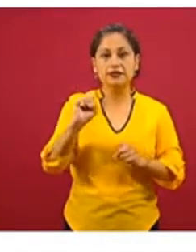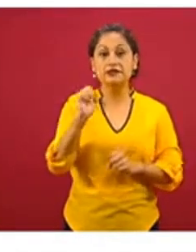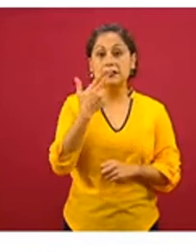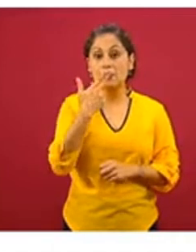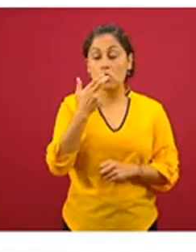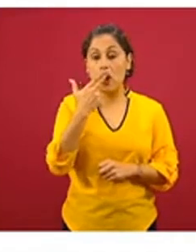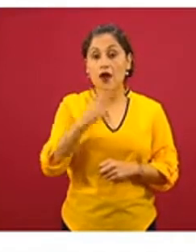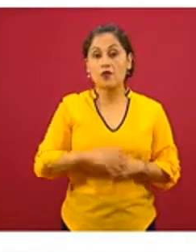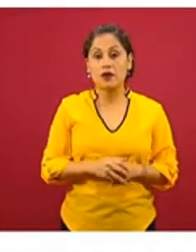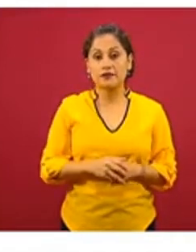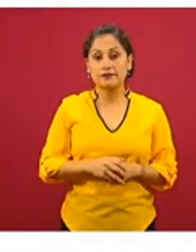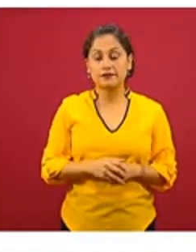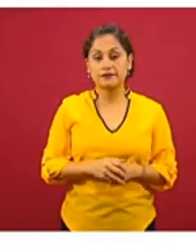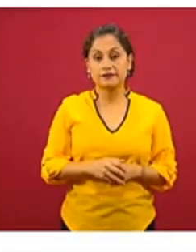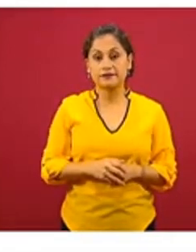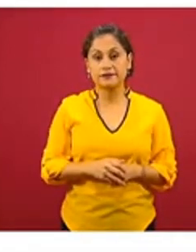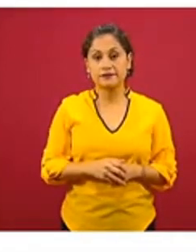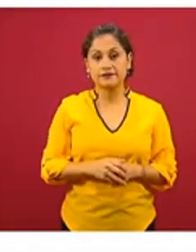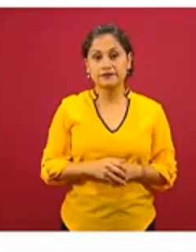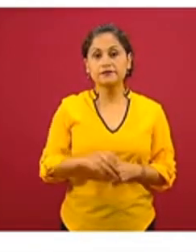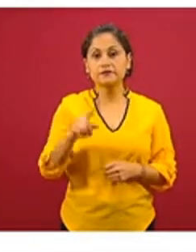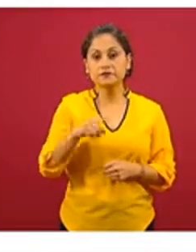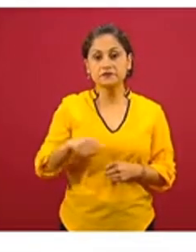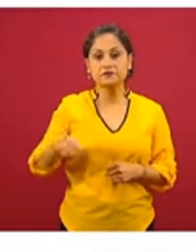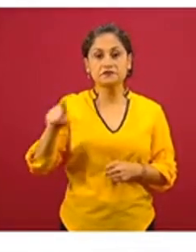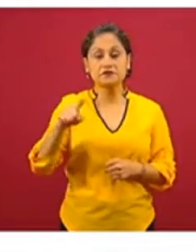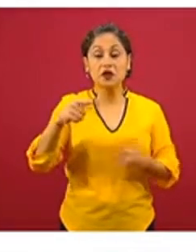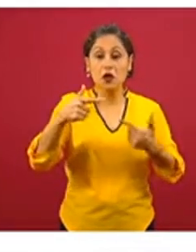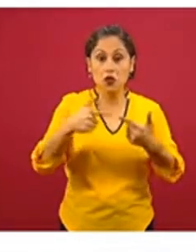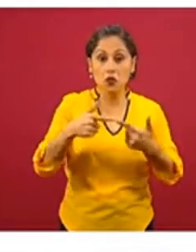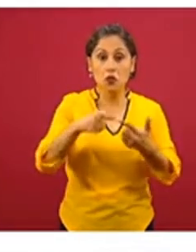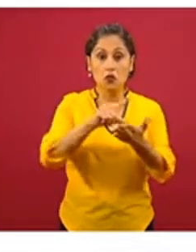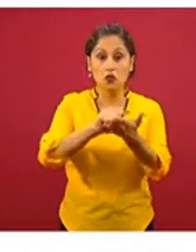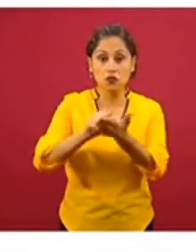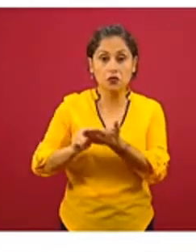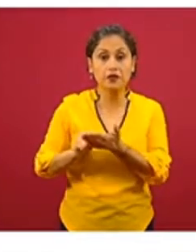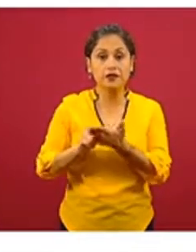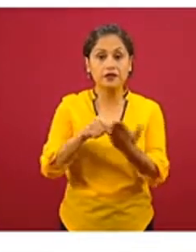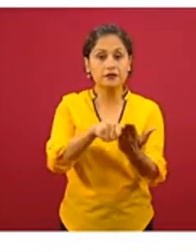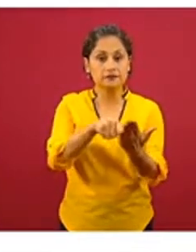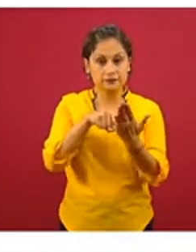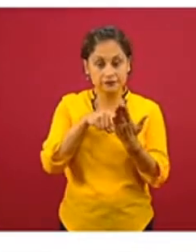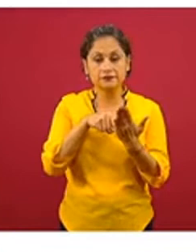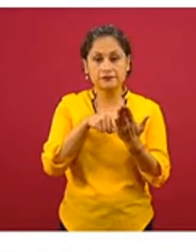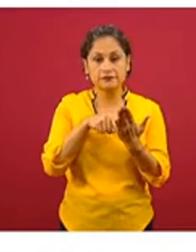datos de Google y Twitter, han mantenido cercano al